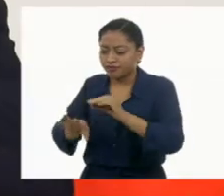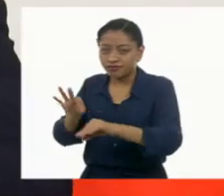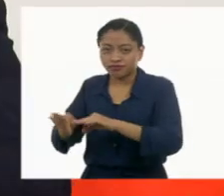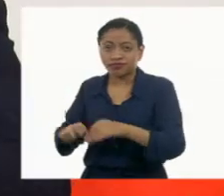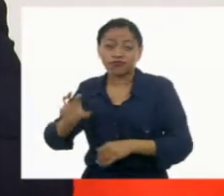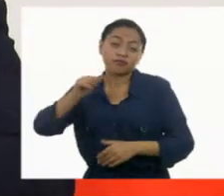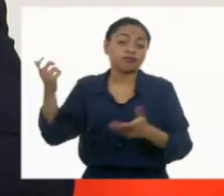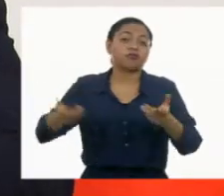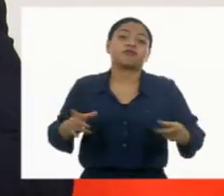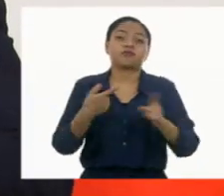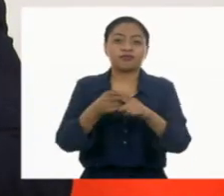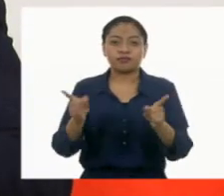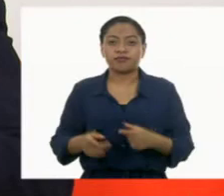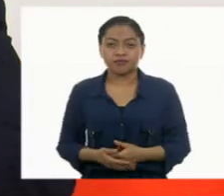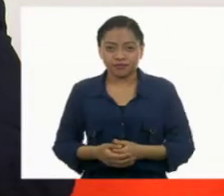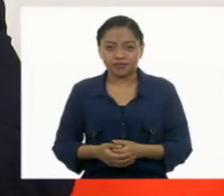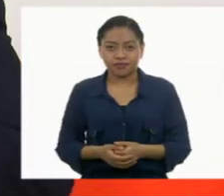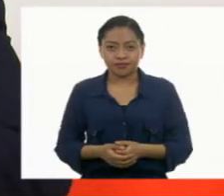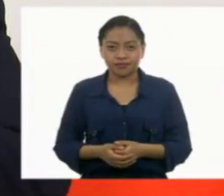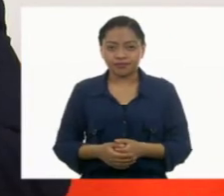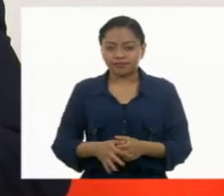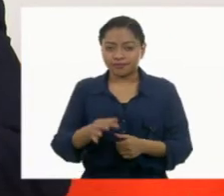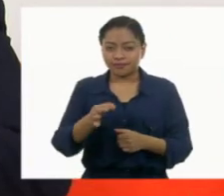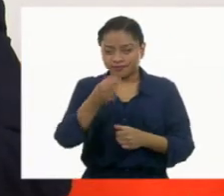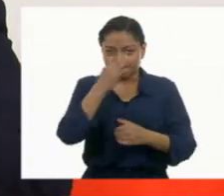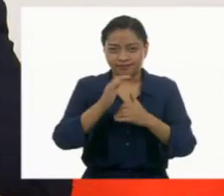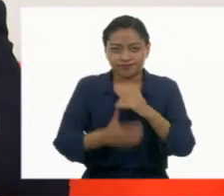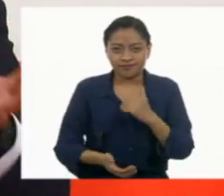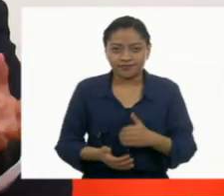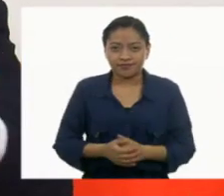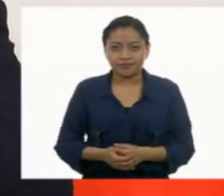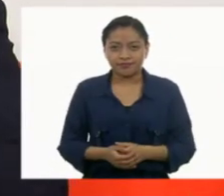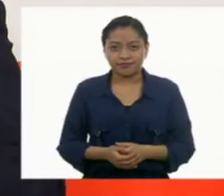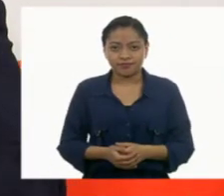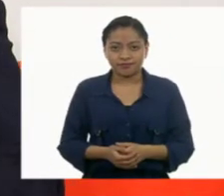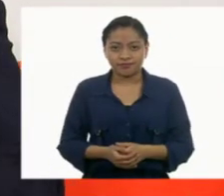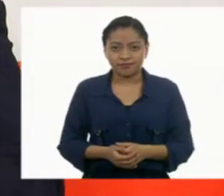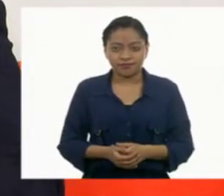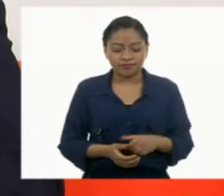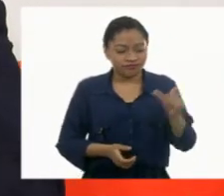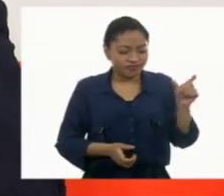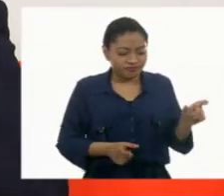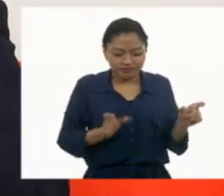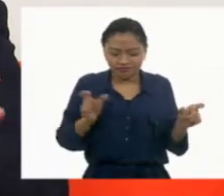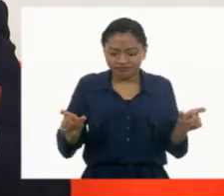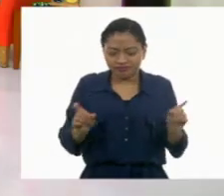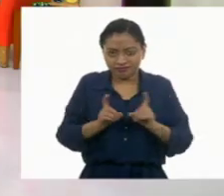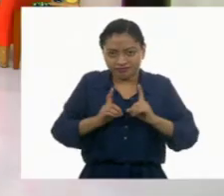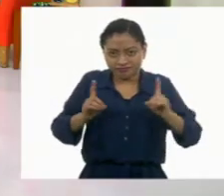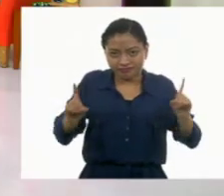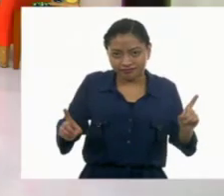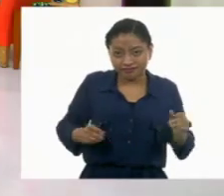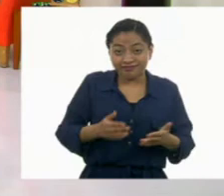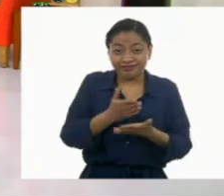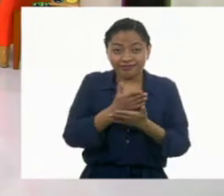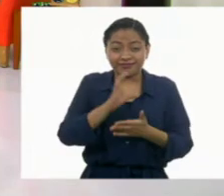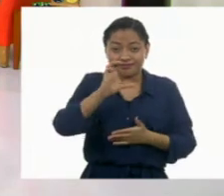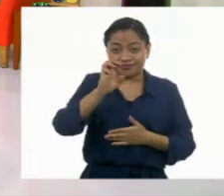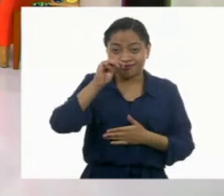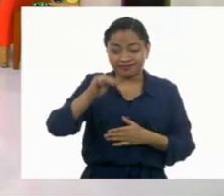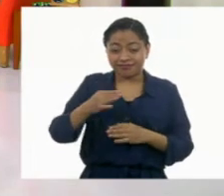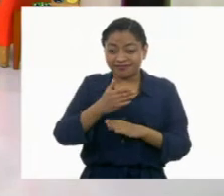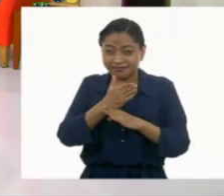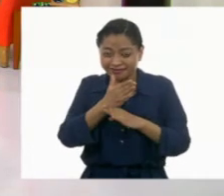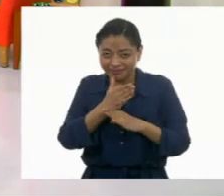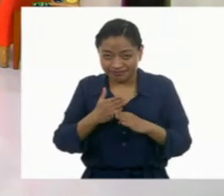Otro principio es, para terminar, es la distancia que debe haber entre elementos. Al menos medio centímetro entre un elemento y